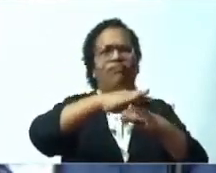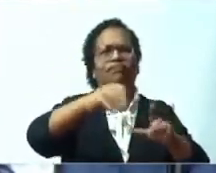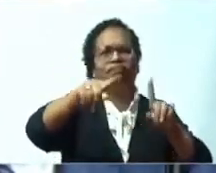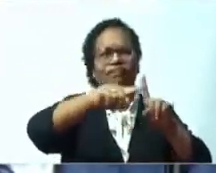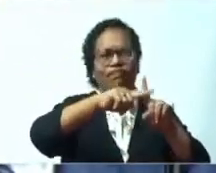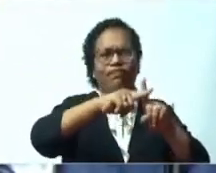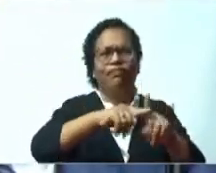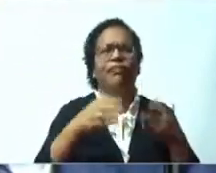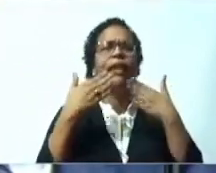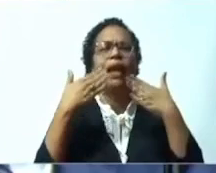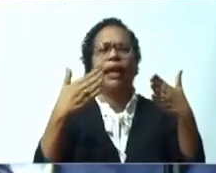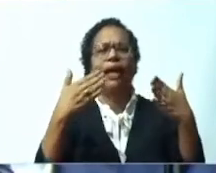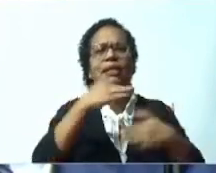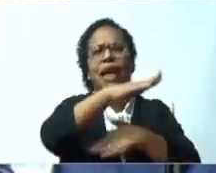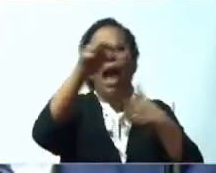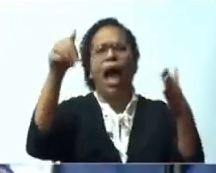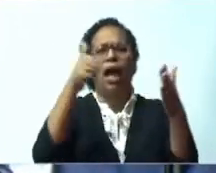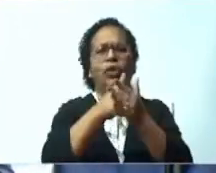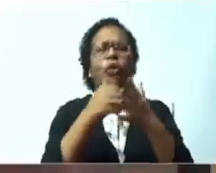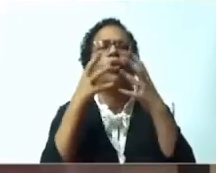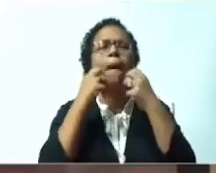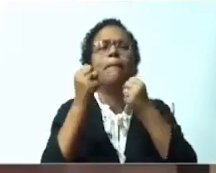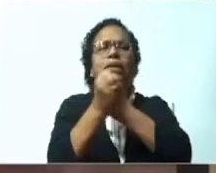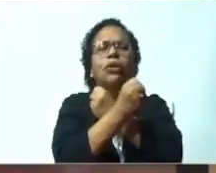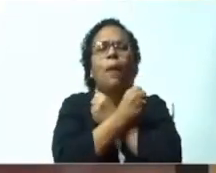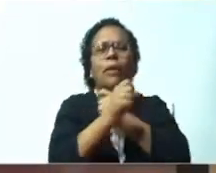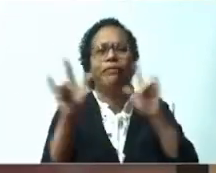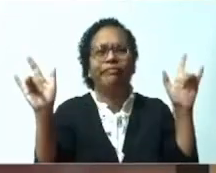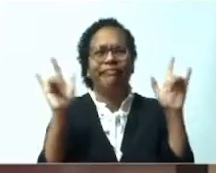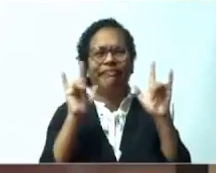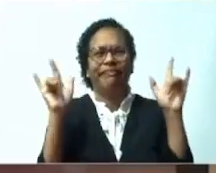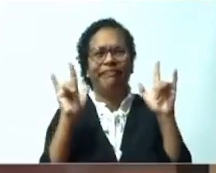gracias, lo quiero a todos. Gracias, colega Frank Paulino.